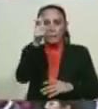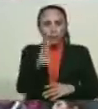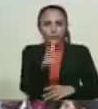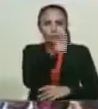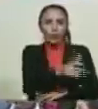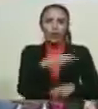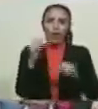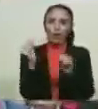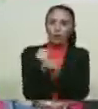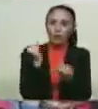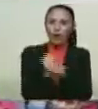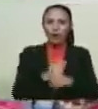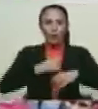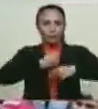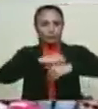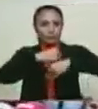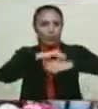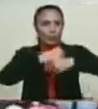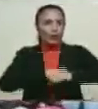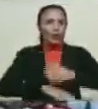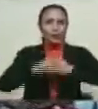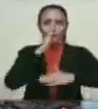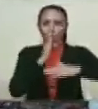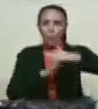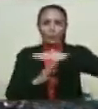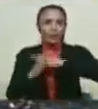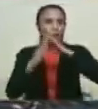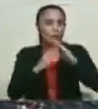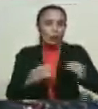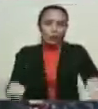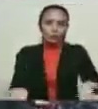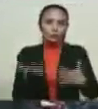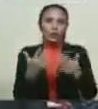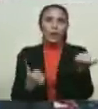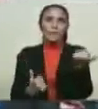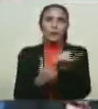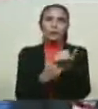los obreros. Para estar con los humildes.